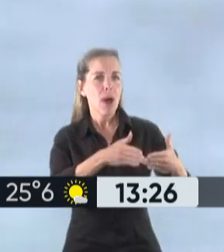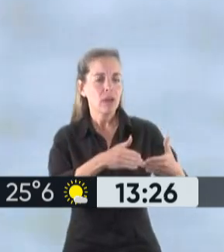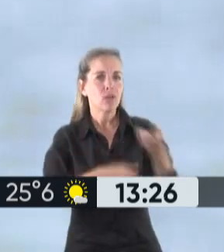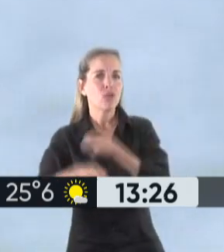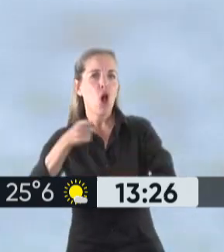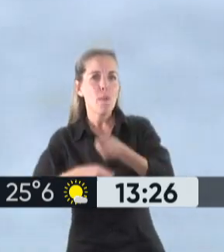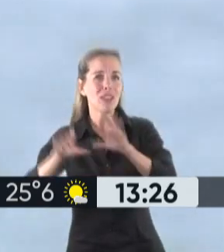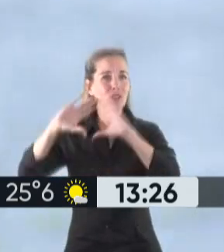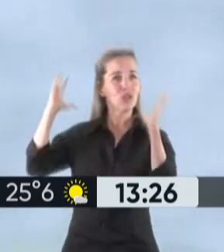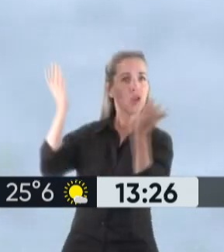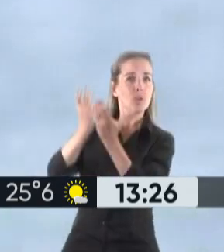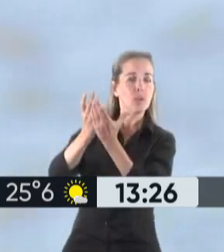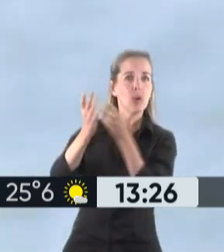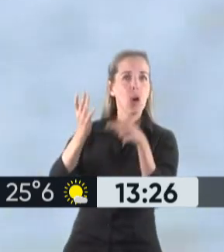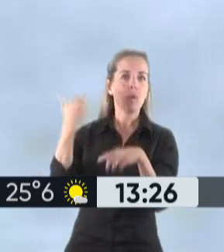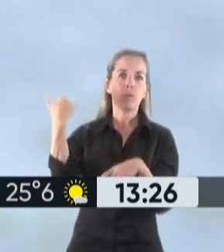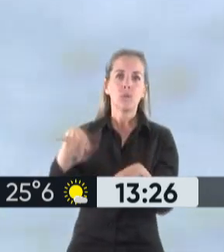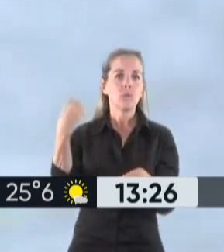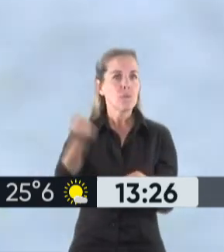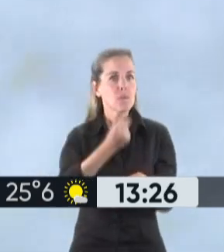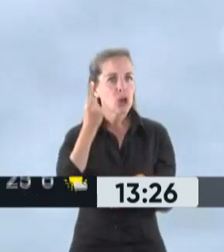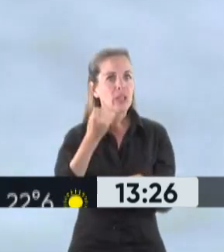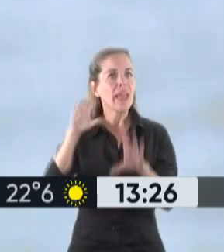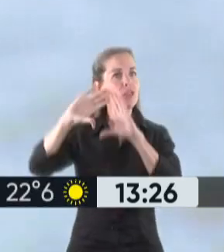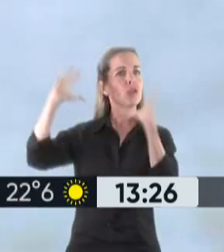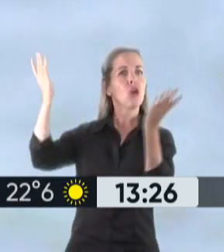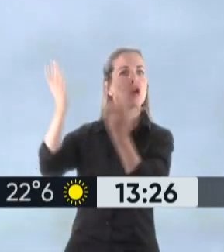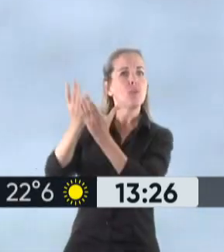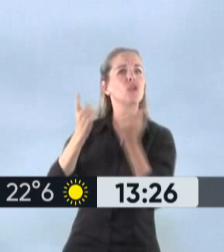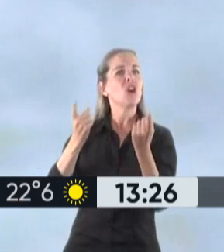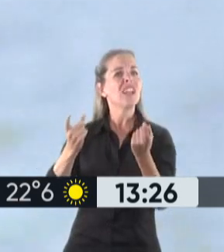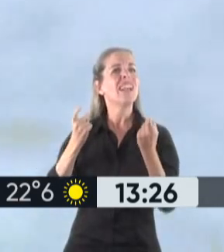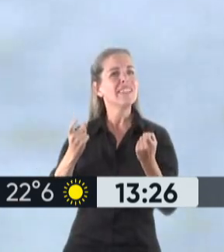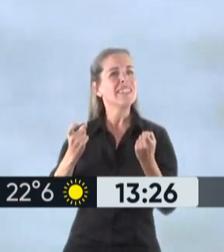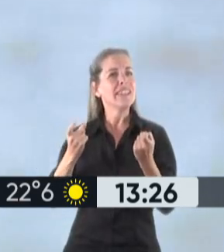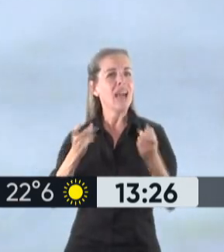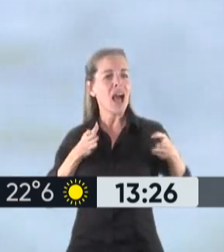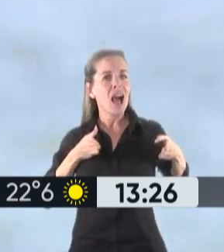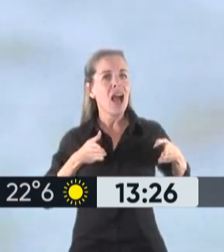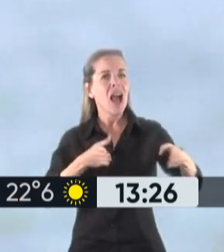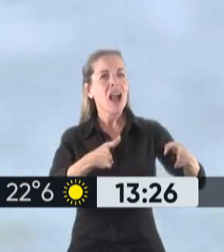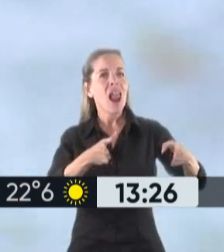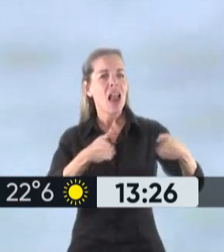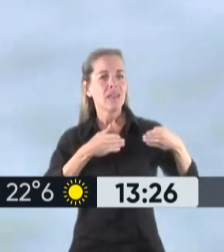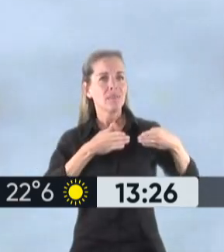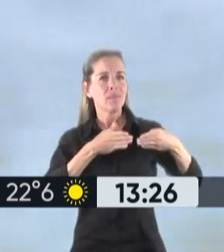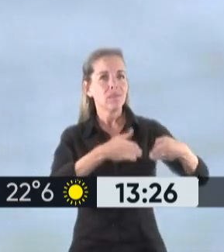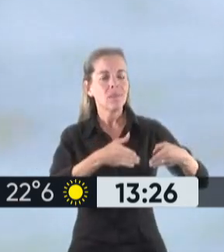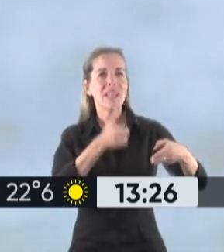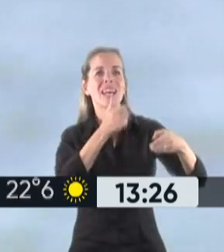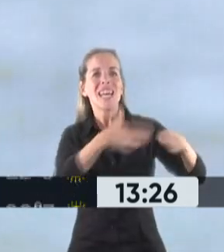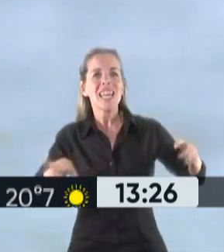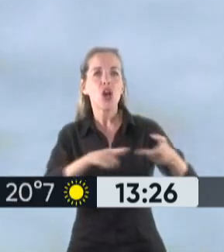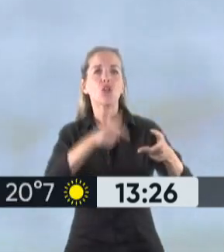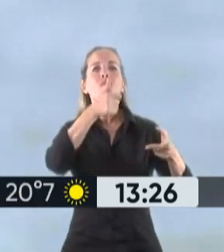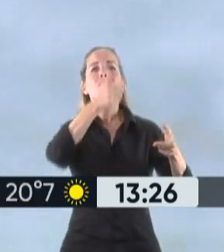mundo. El mundo necesita viabilizar caminos navegables, ríos,